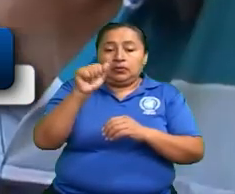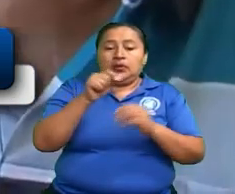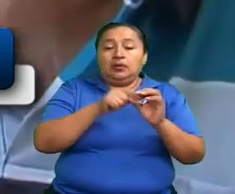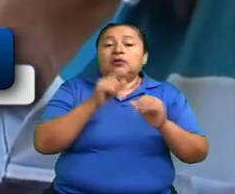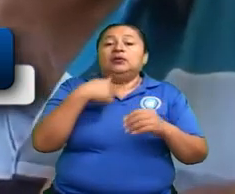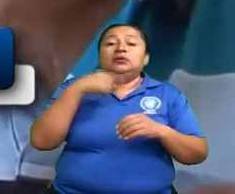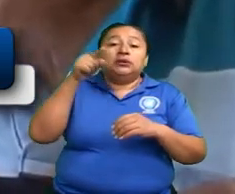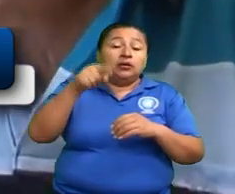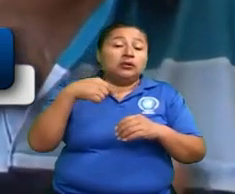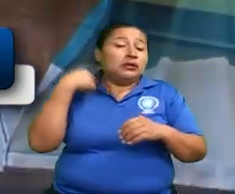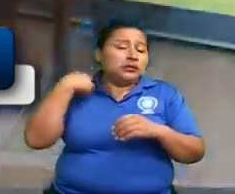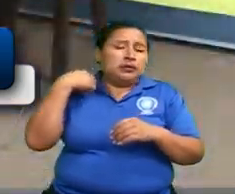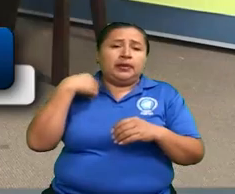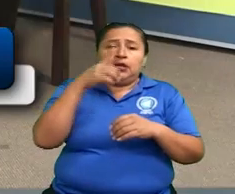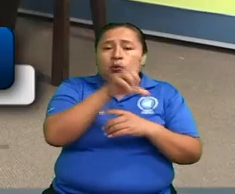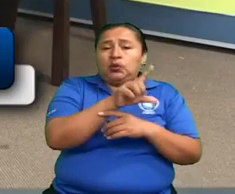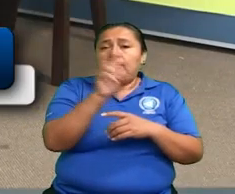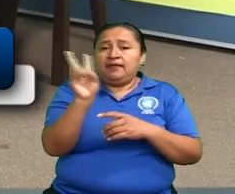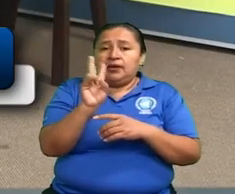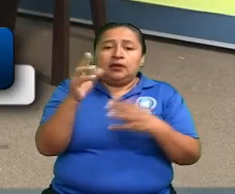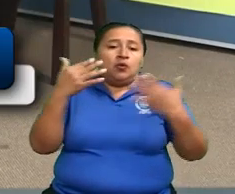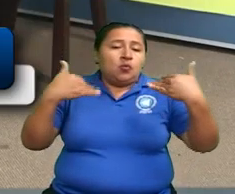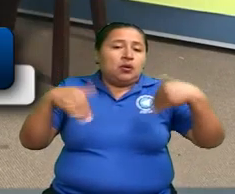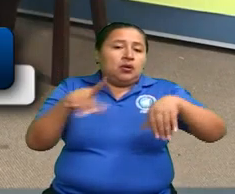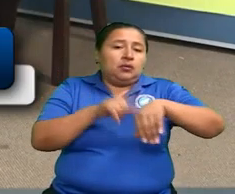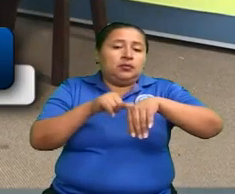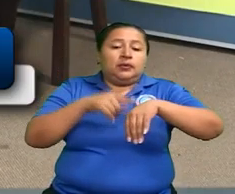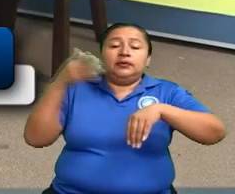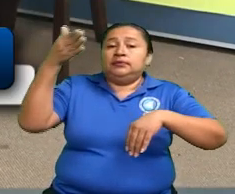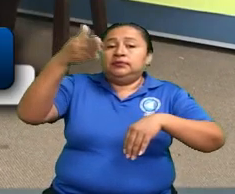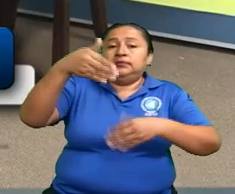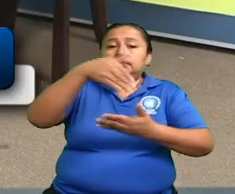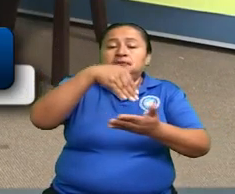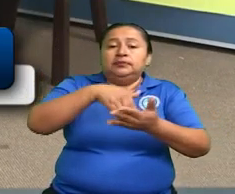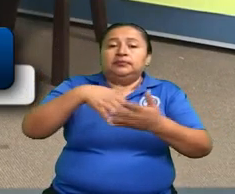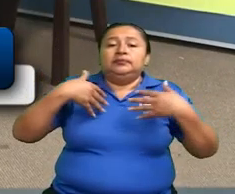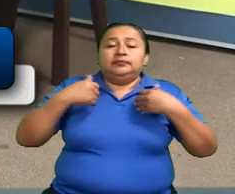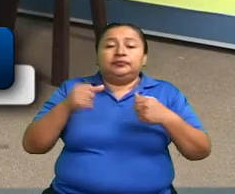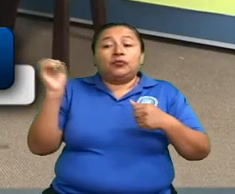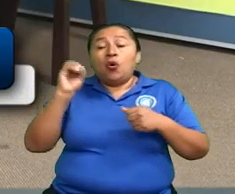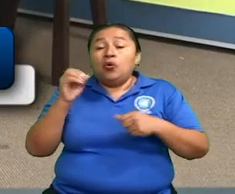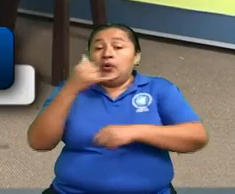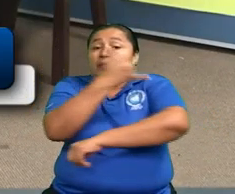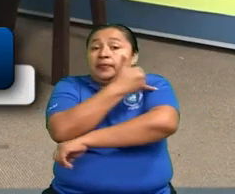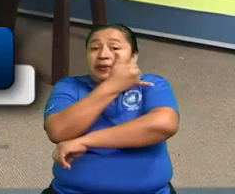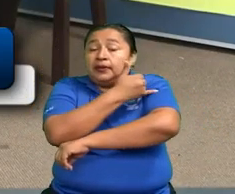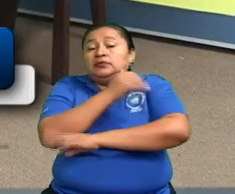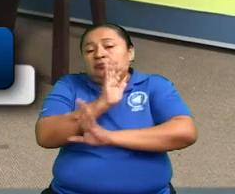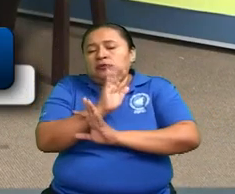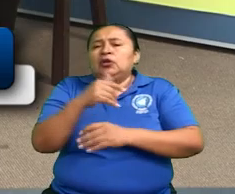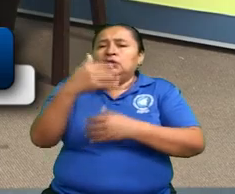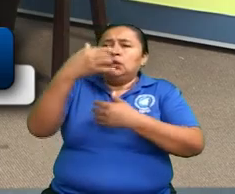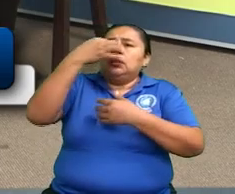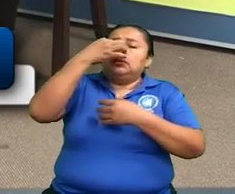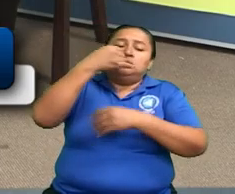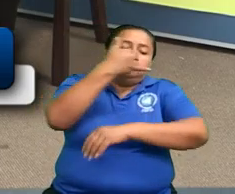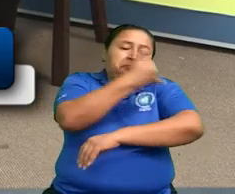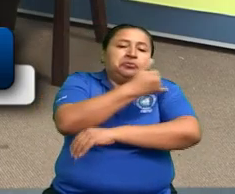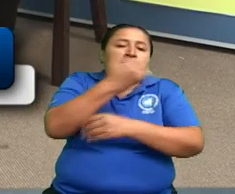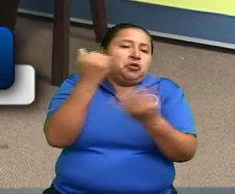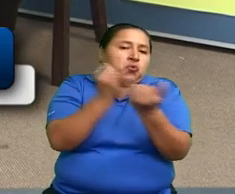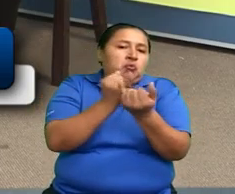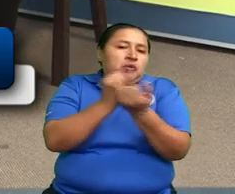acude de lunes a viernes a cualquier hora al centro de salud o al área de hospitales y nos aplican nuestras vacunas igual